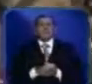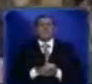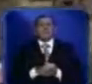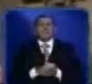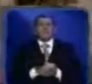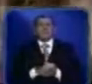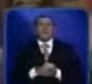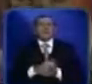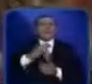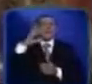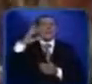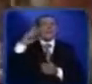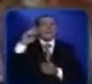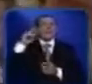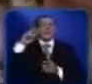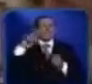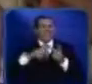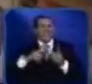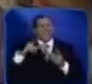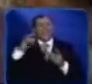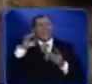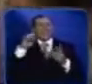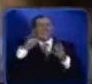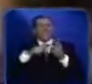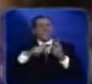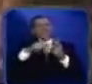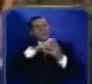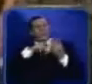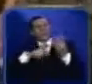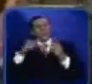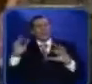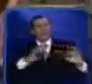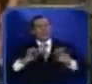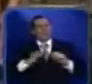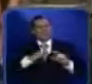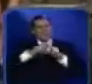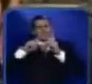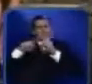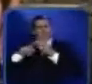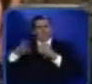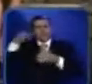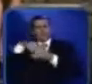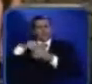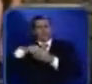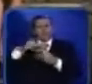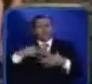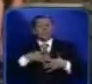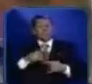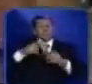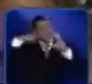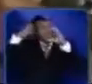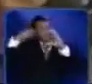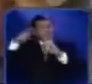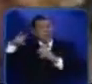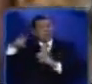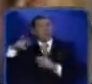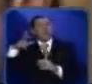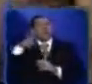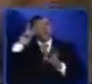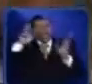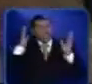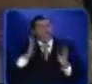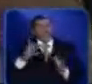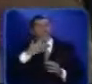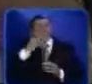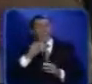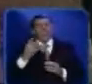Carolina Rivero, Reinaldo Zavarsi y Juan Pablo Raba son algunos de los actores que conforman el reparto de esta interesante cinta que transcurre entre